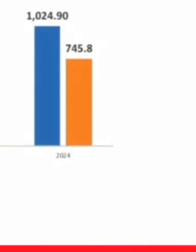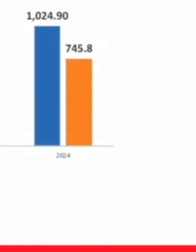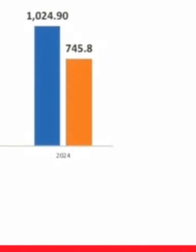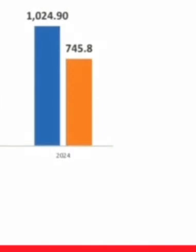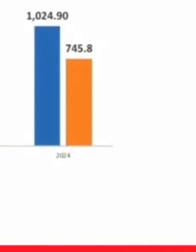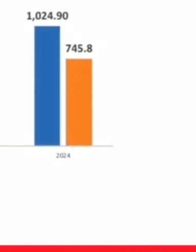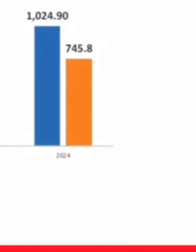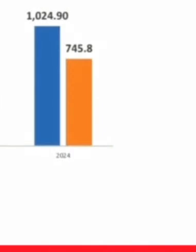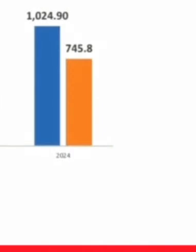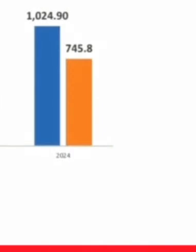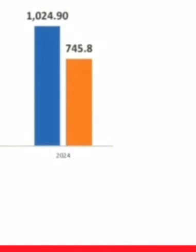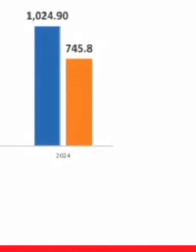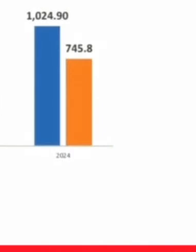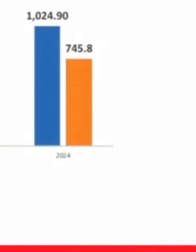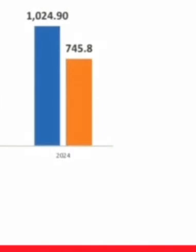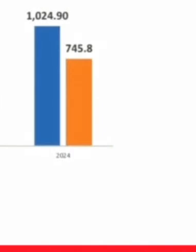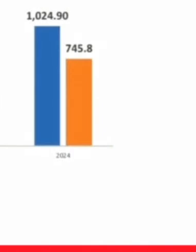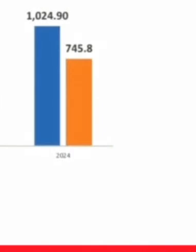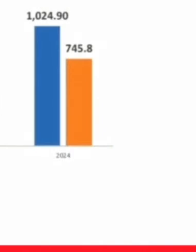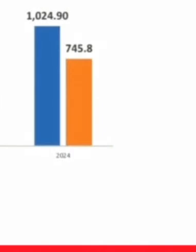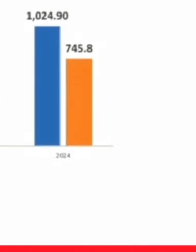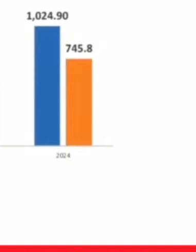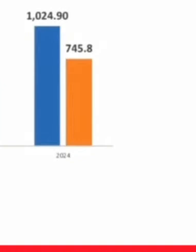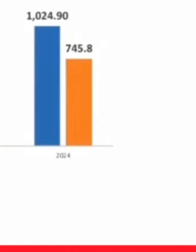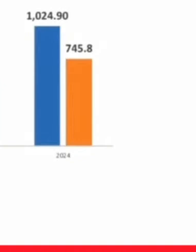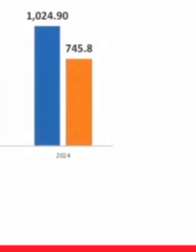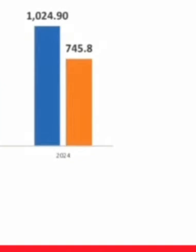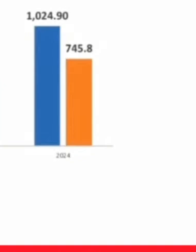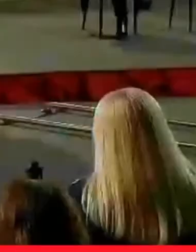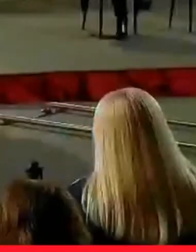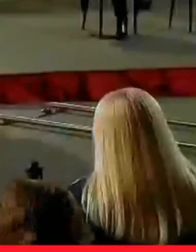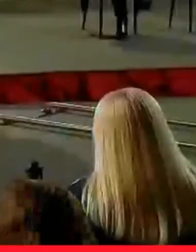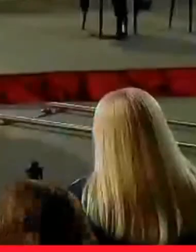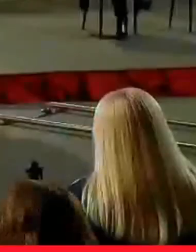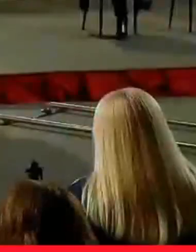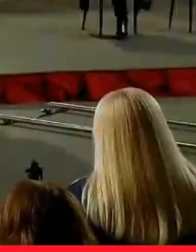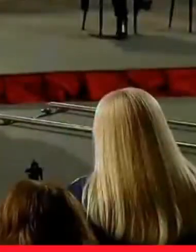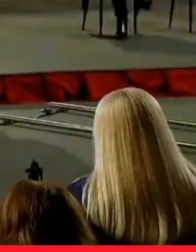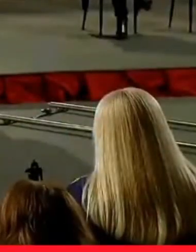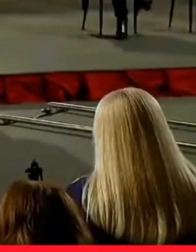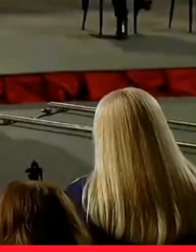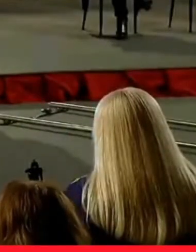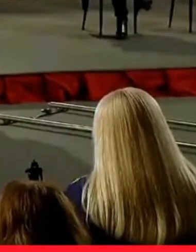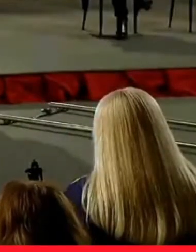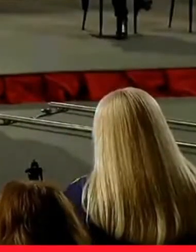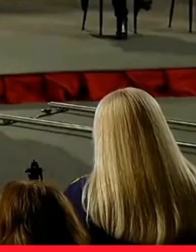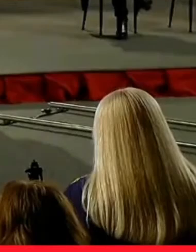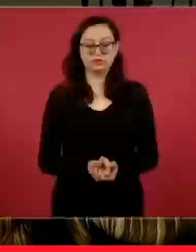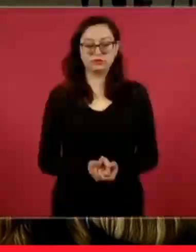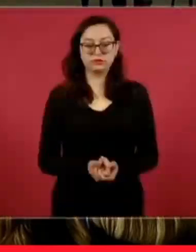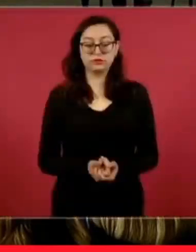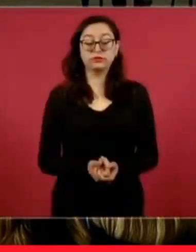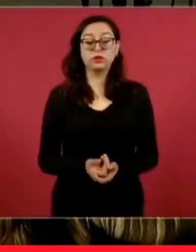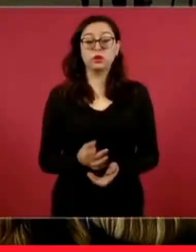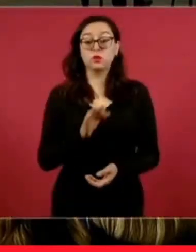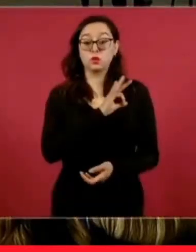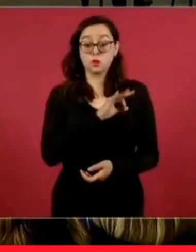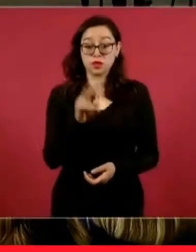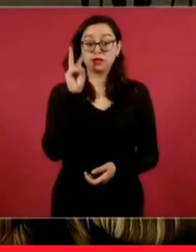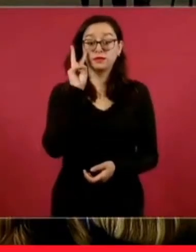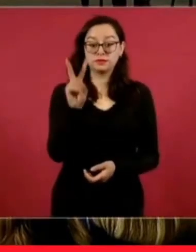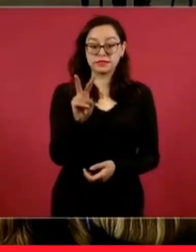salud. Que no sean mentirosillos. Al contrario, la gráfica que estamos viendo muestra cómo salud